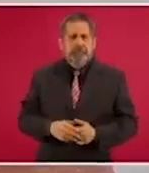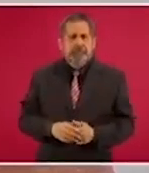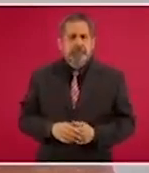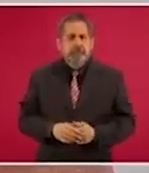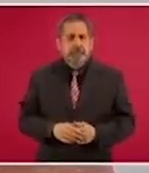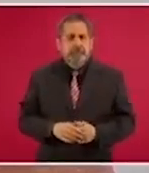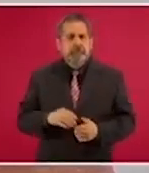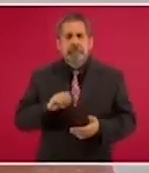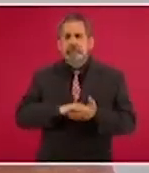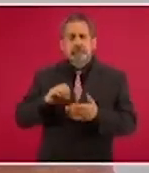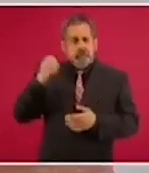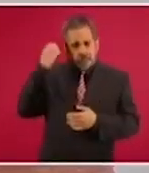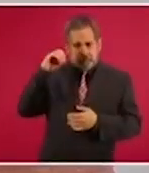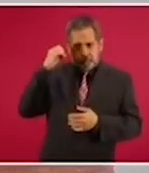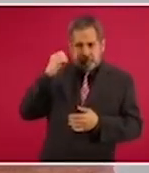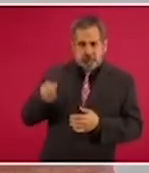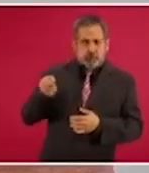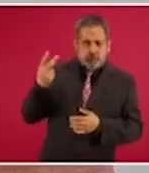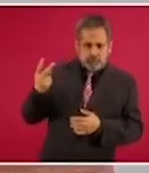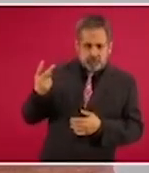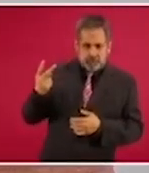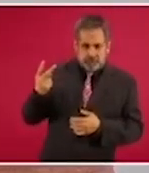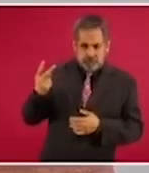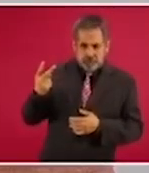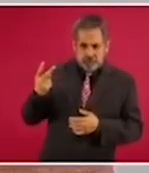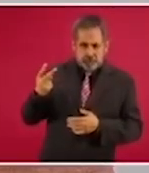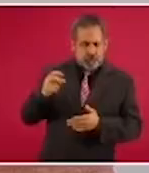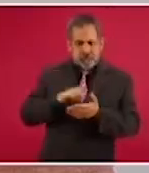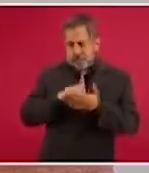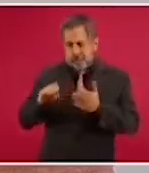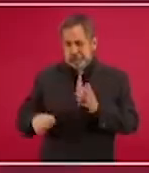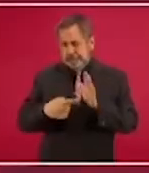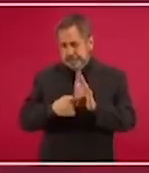en Oaxaca, dos, por poner